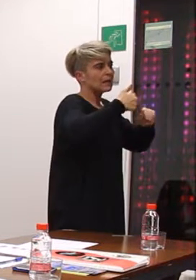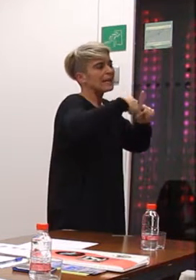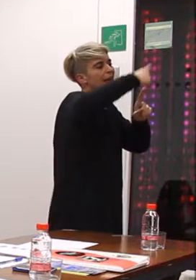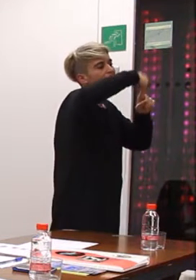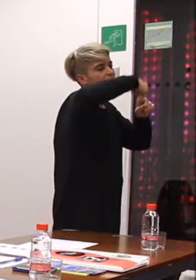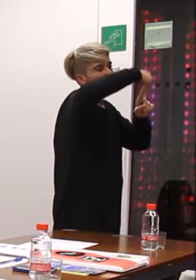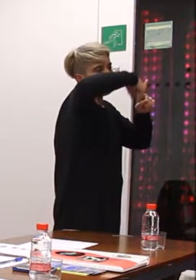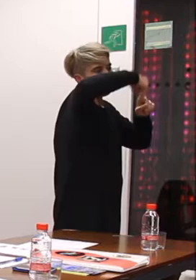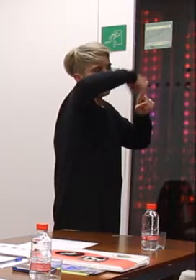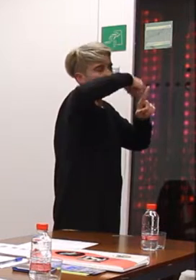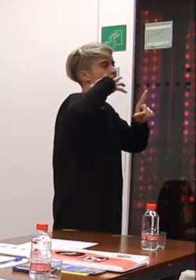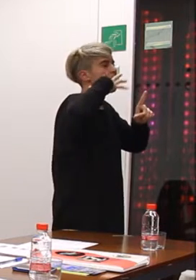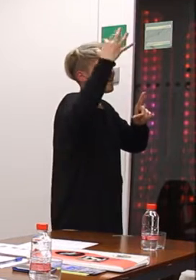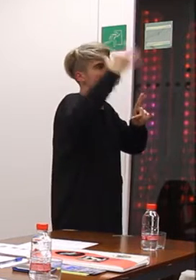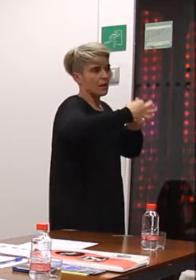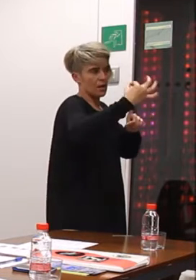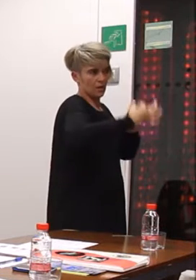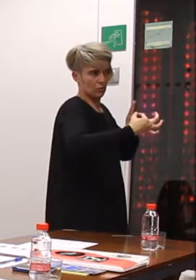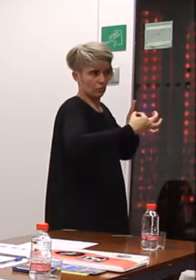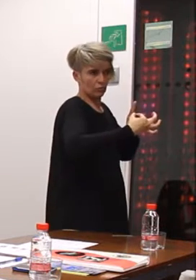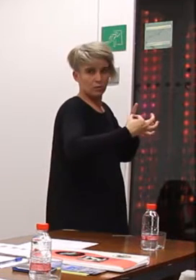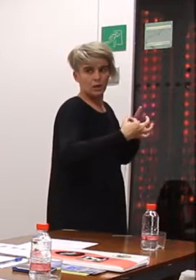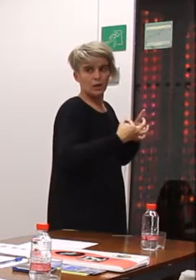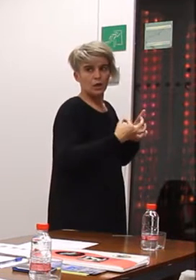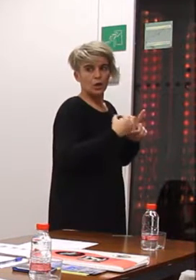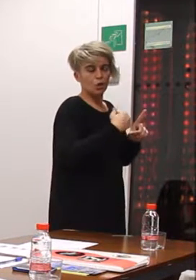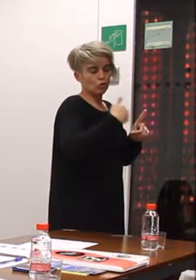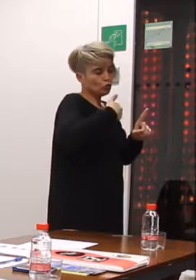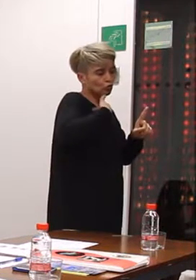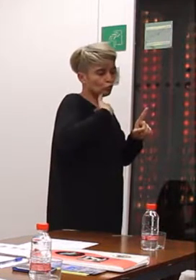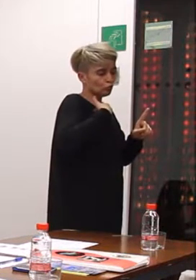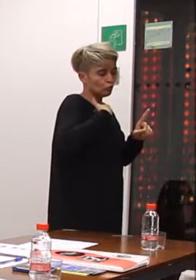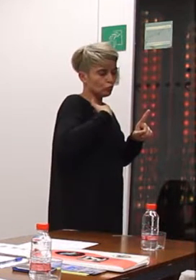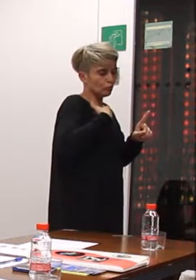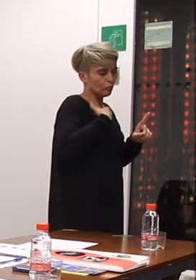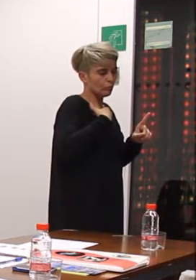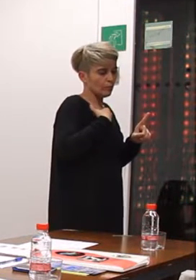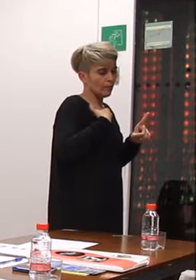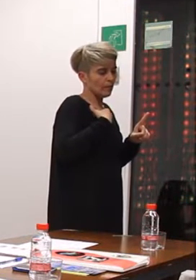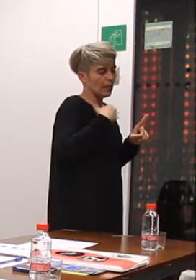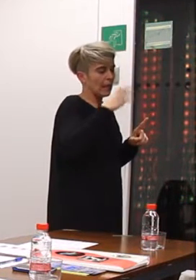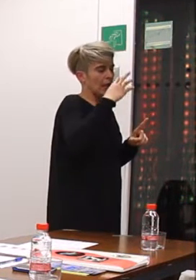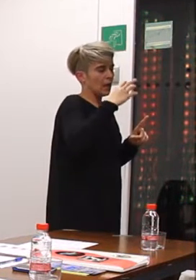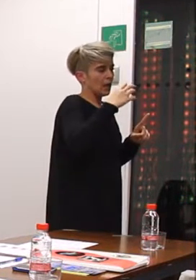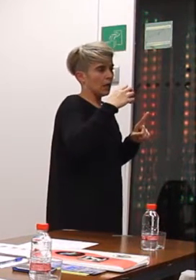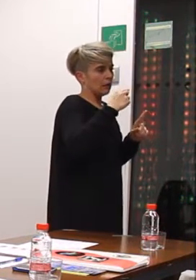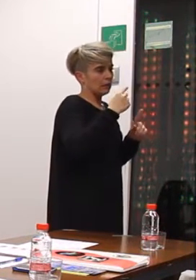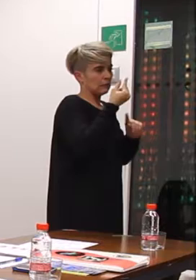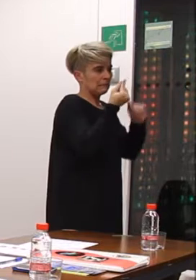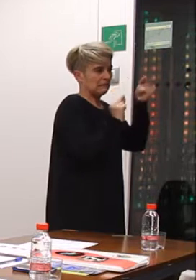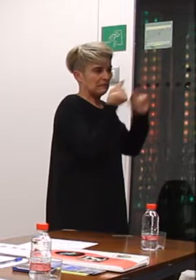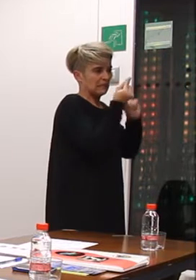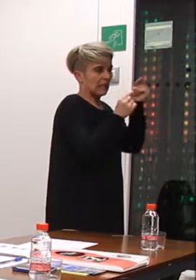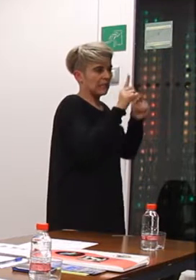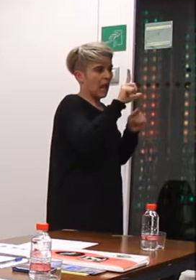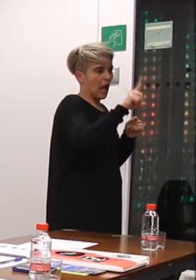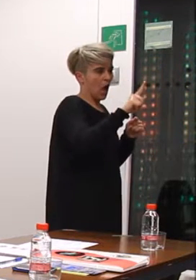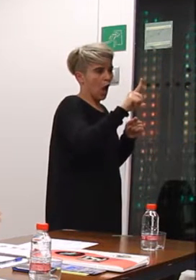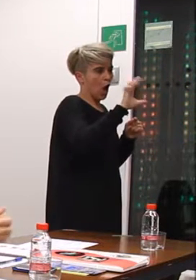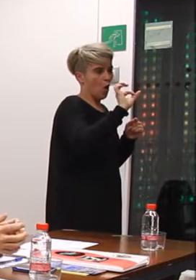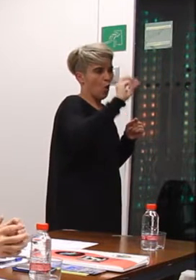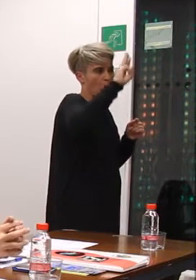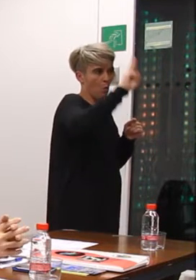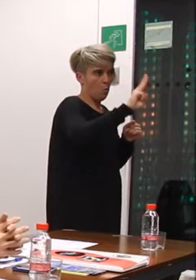riesgo de pobreza o exclusión en la comunidad. Nosotros utilizamos la tasa AROPE, que yo no sé si la conocéis, pero